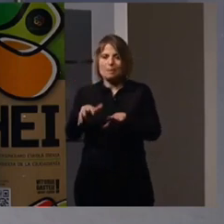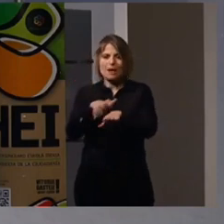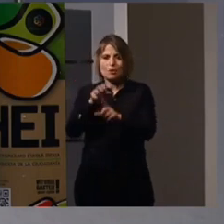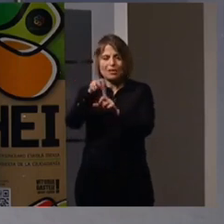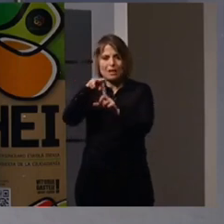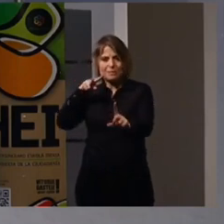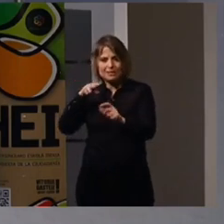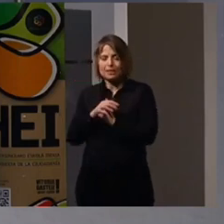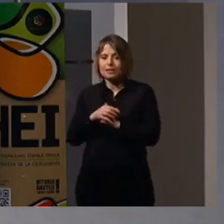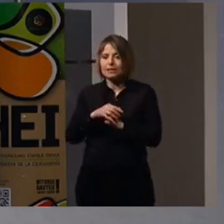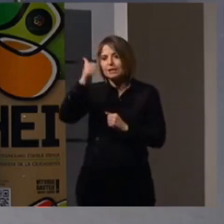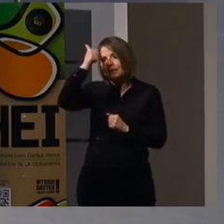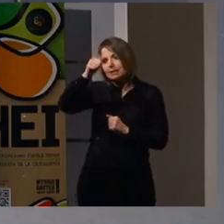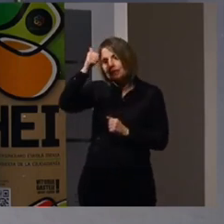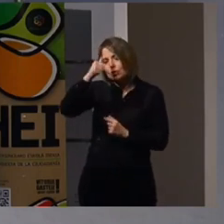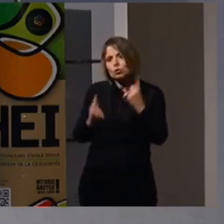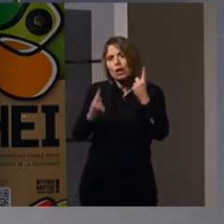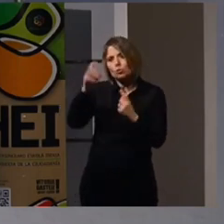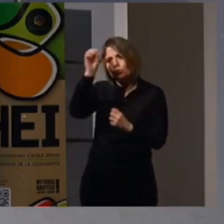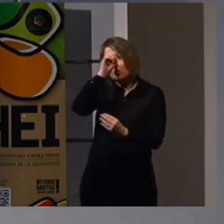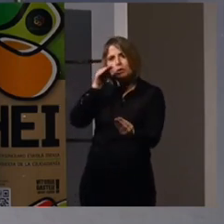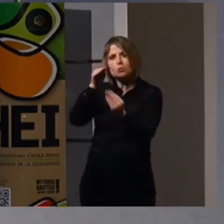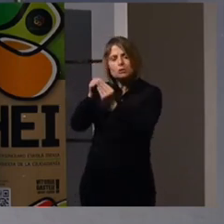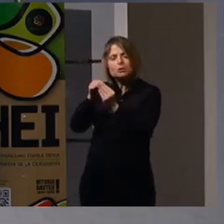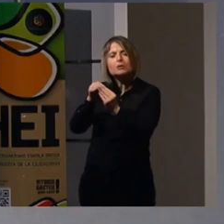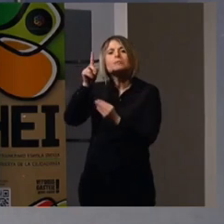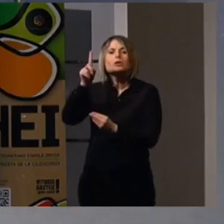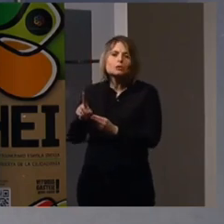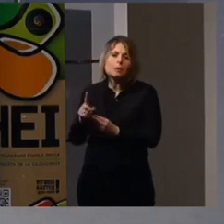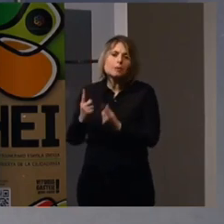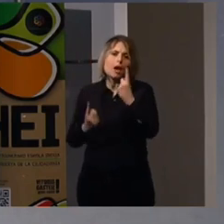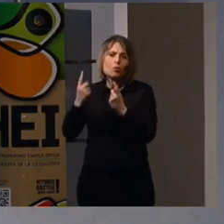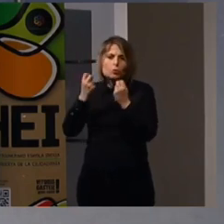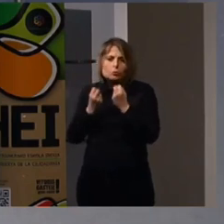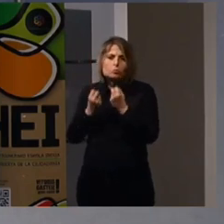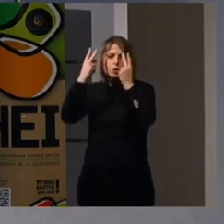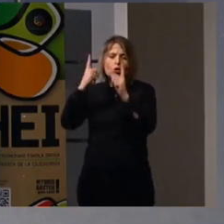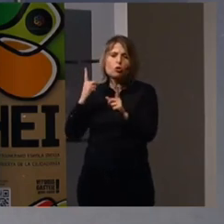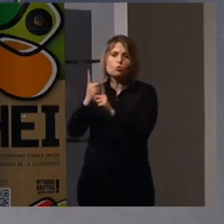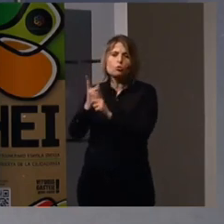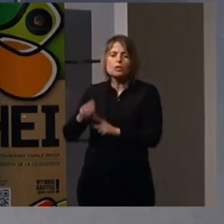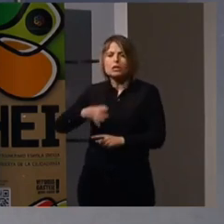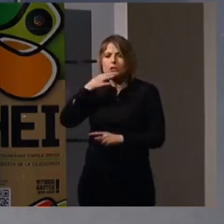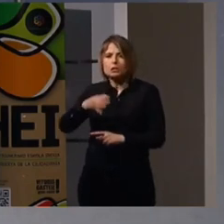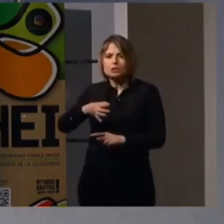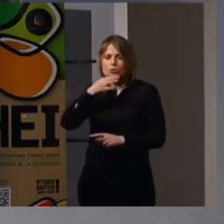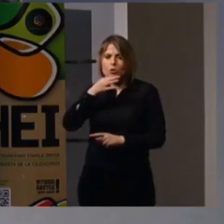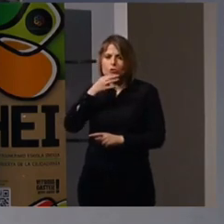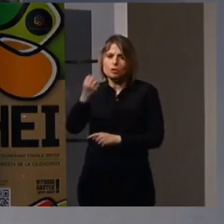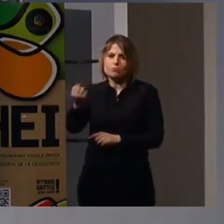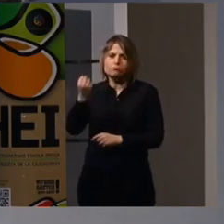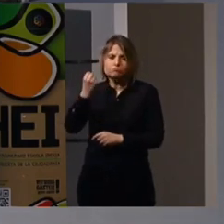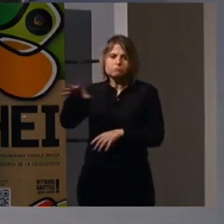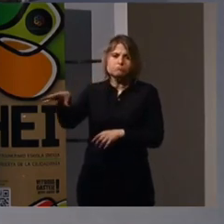esta visión y entre los chicos los hay que la comparten, pero también hay una polarización muy reaccionaria, ¿no? De discursos muy capitalizados